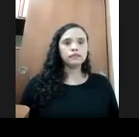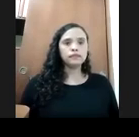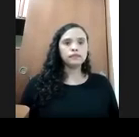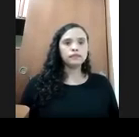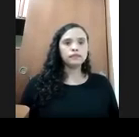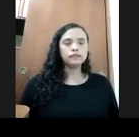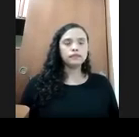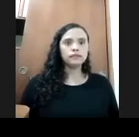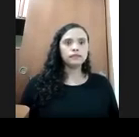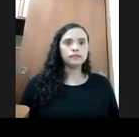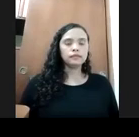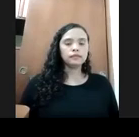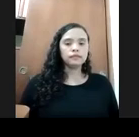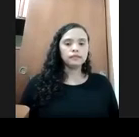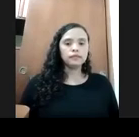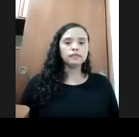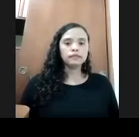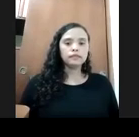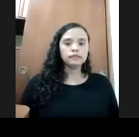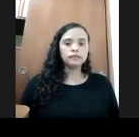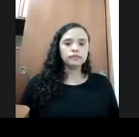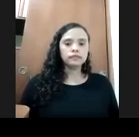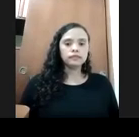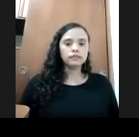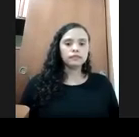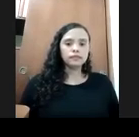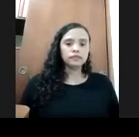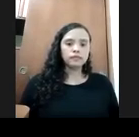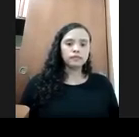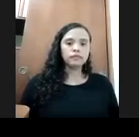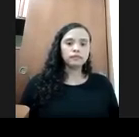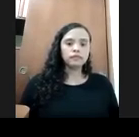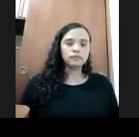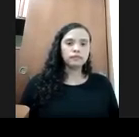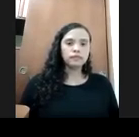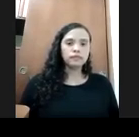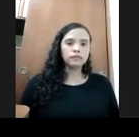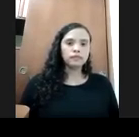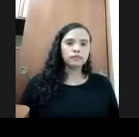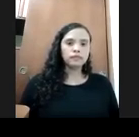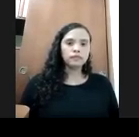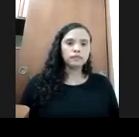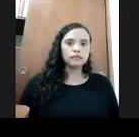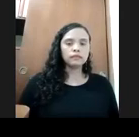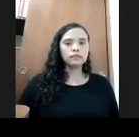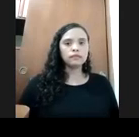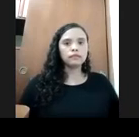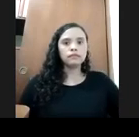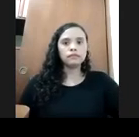allí, Codeciuba, María Ángel, la gente de Maturín también está por allí, y a todo nuestro equipo de Lara, a José Ramón también lo vi por